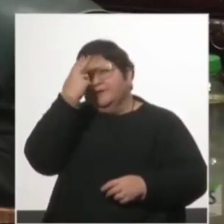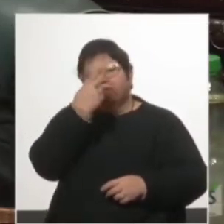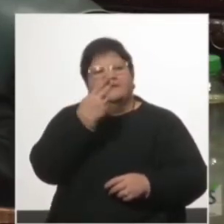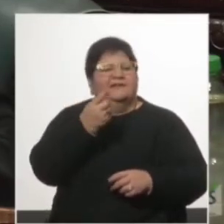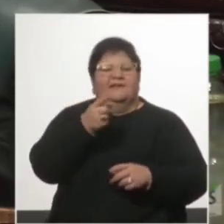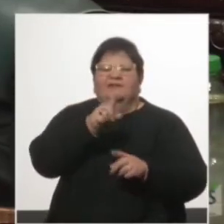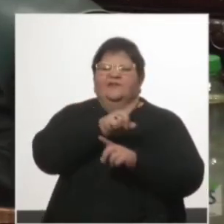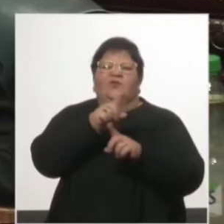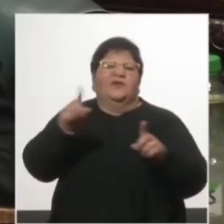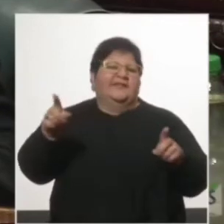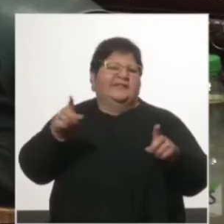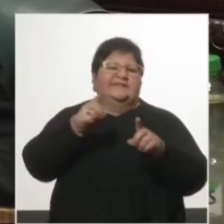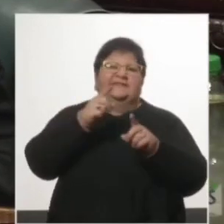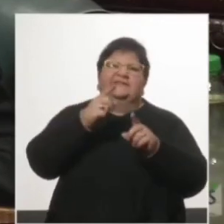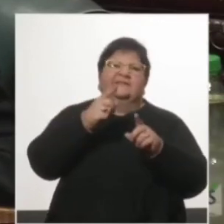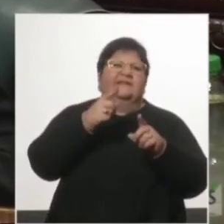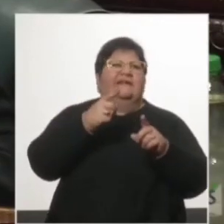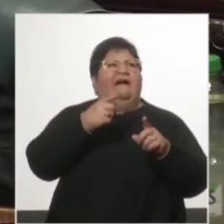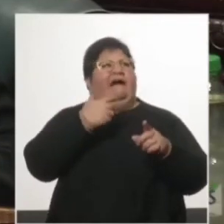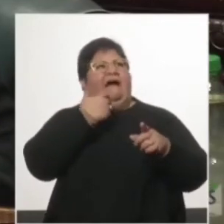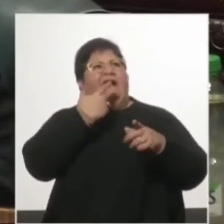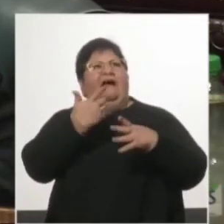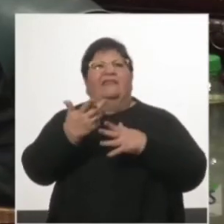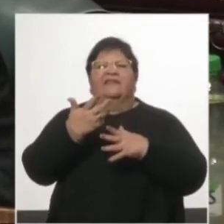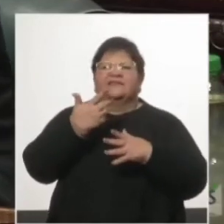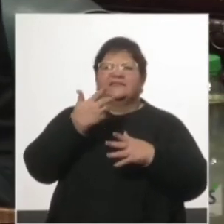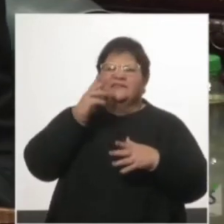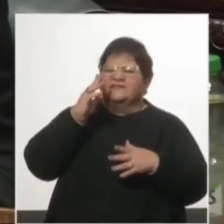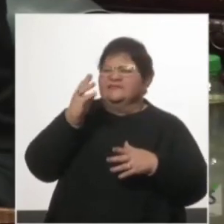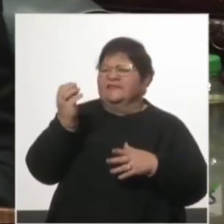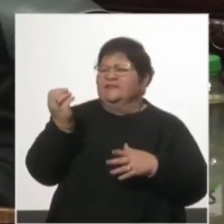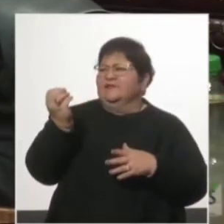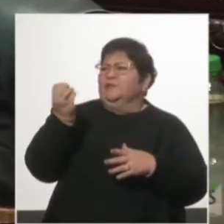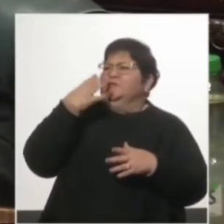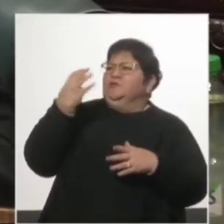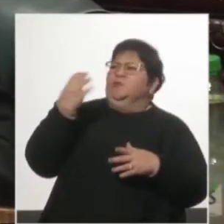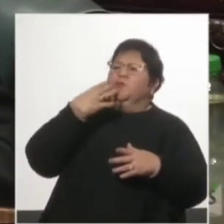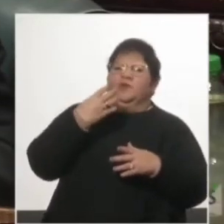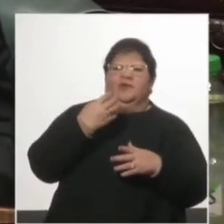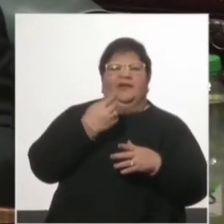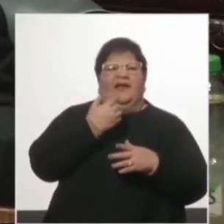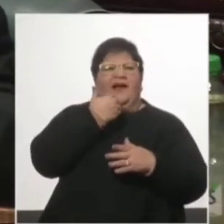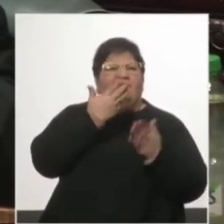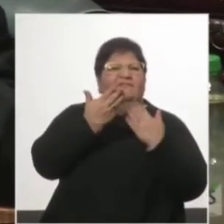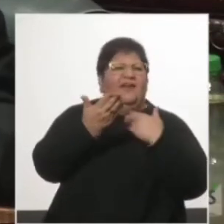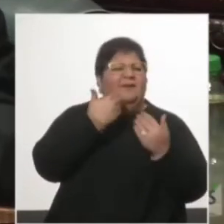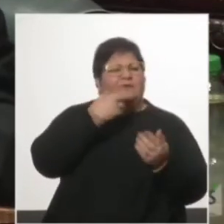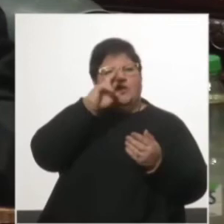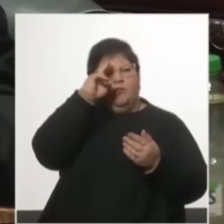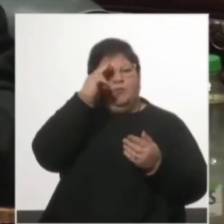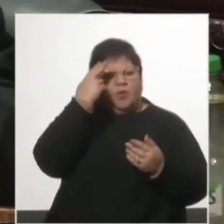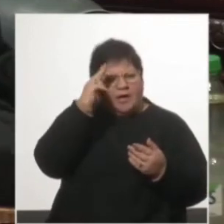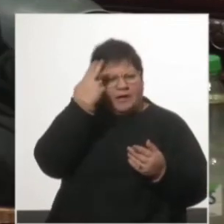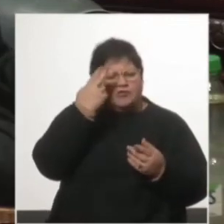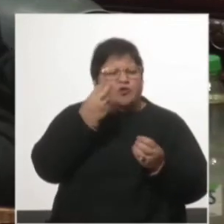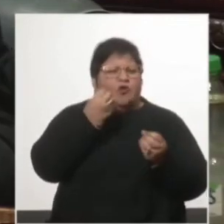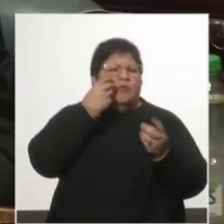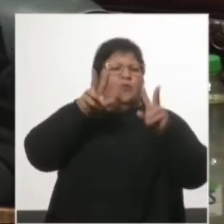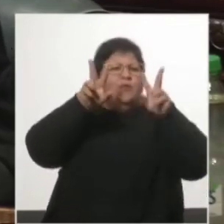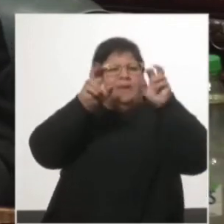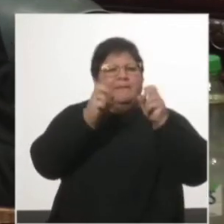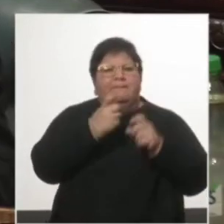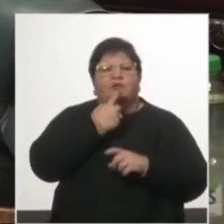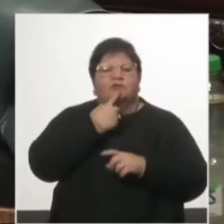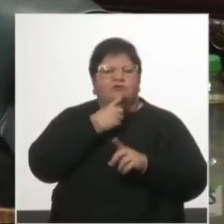medrando con esto, es insultante que se plantee que nosotros medramos con eso. Pero decimos lo que tenemos que